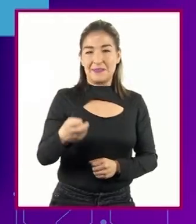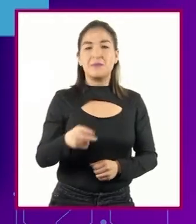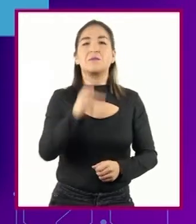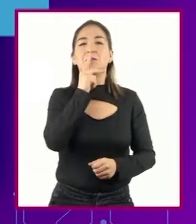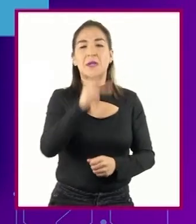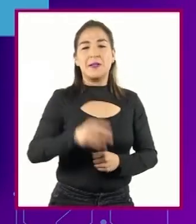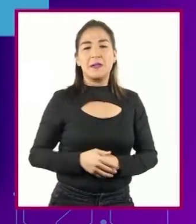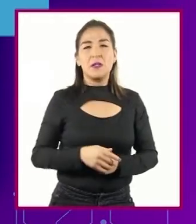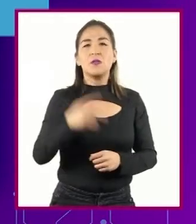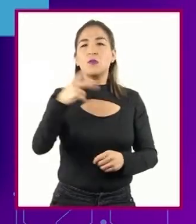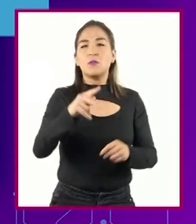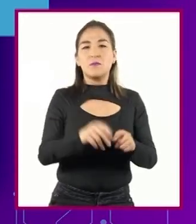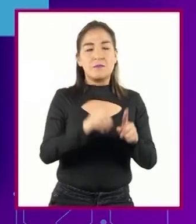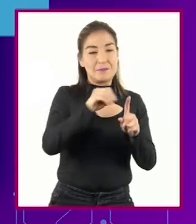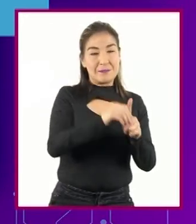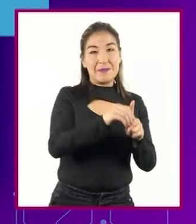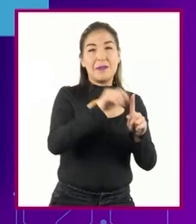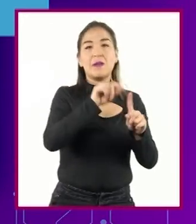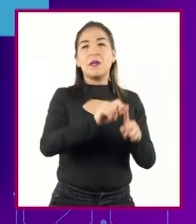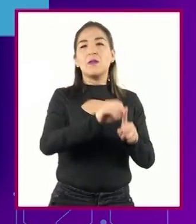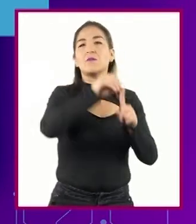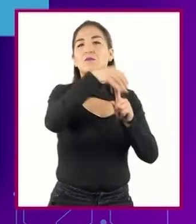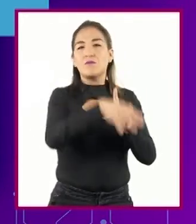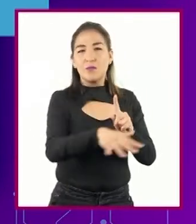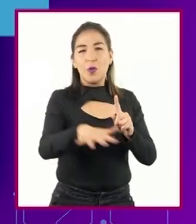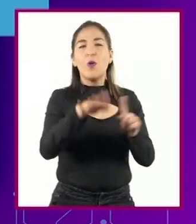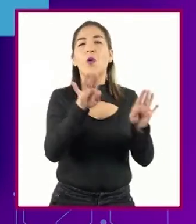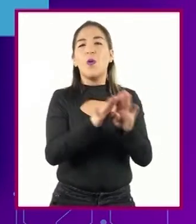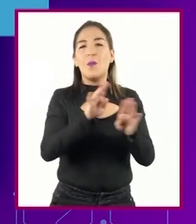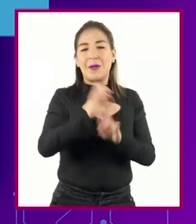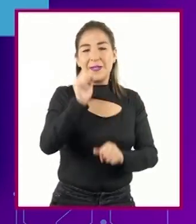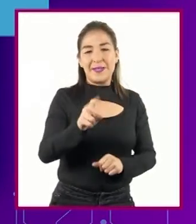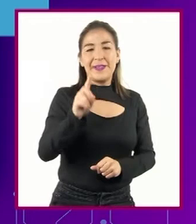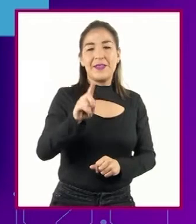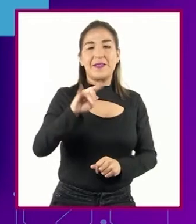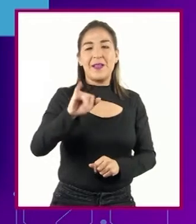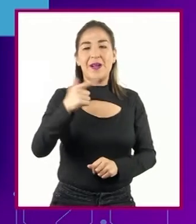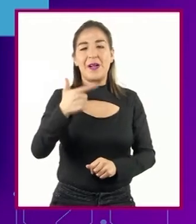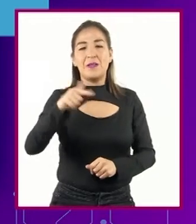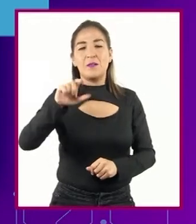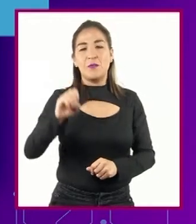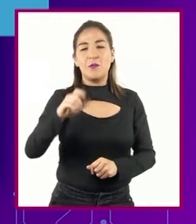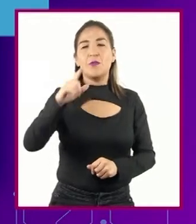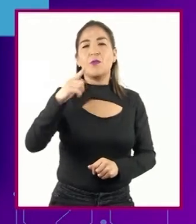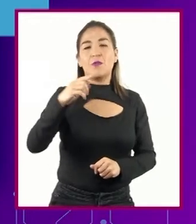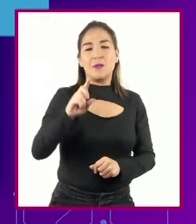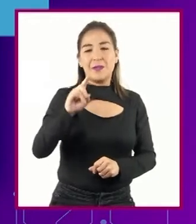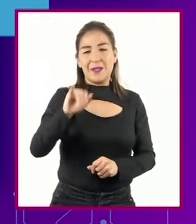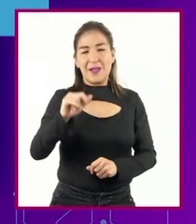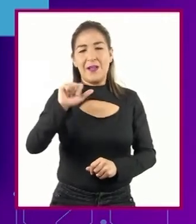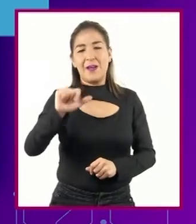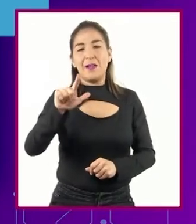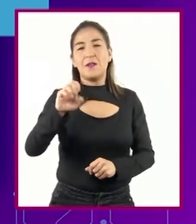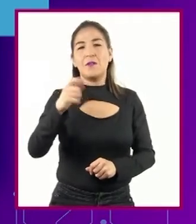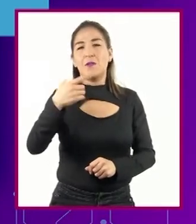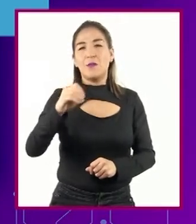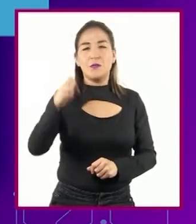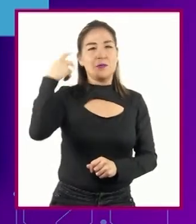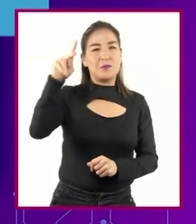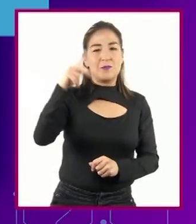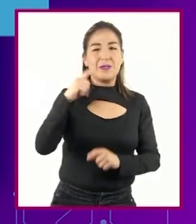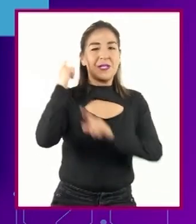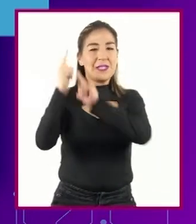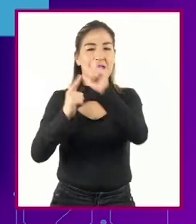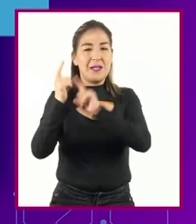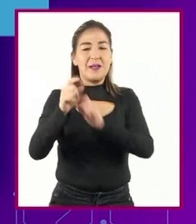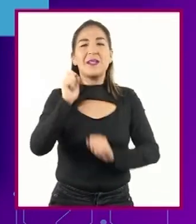ve sus raíces en el vocablo griego diálogos, que se divide en dos: dia, que